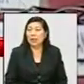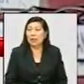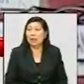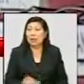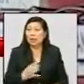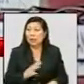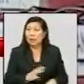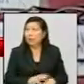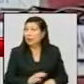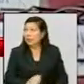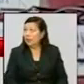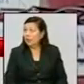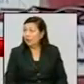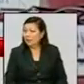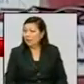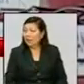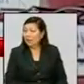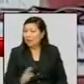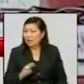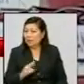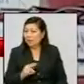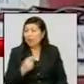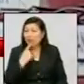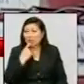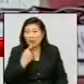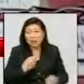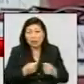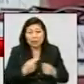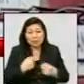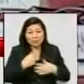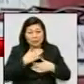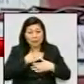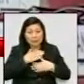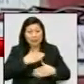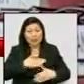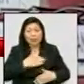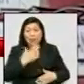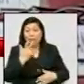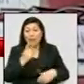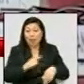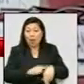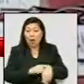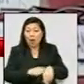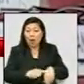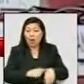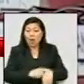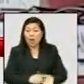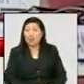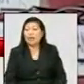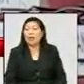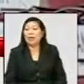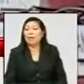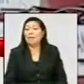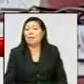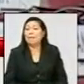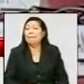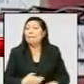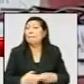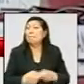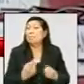Ese medicamento ranibizumab se metaboliza en el organismo en 3 horas. El